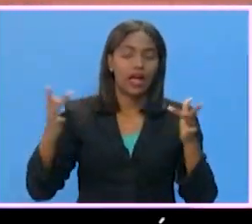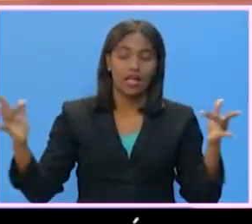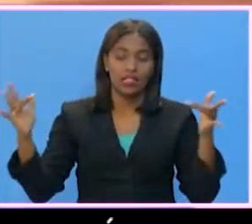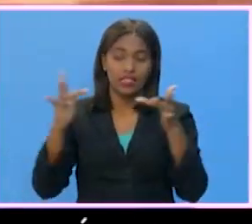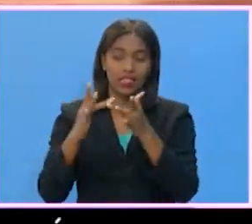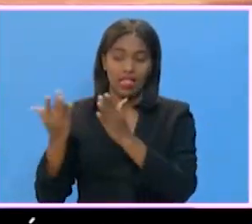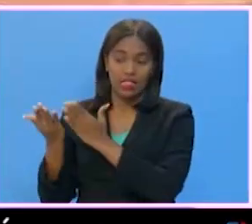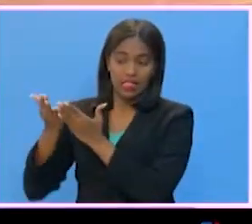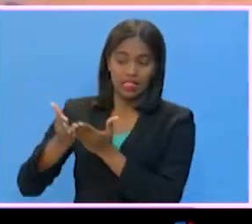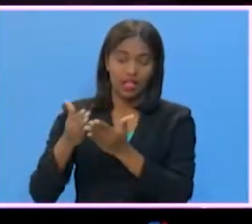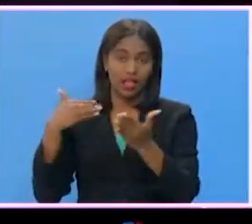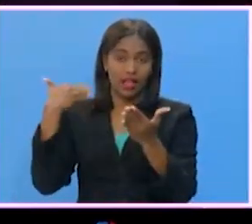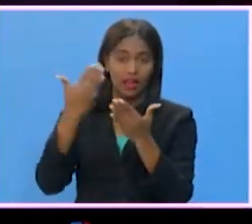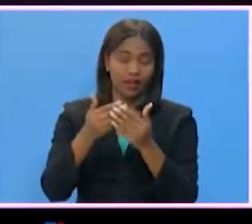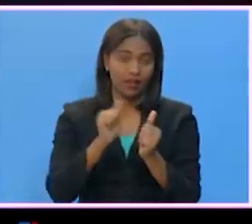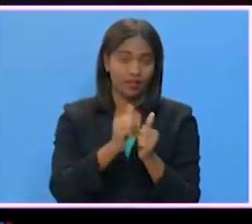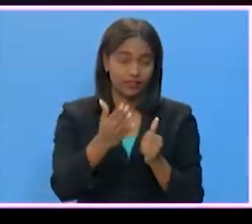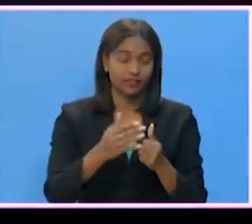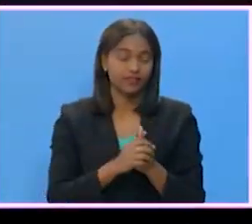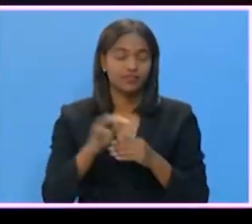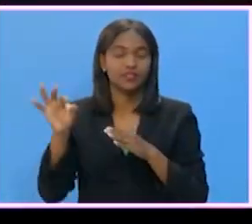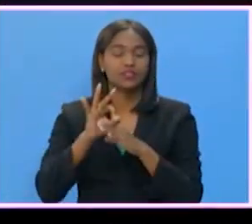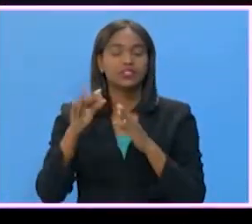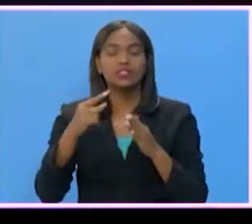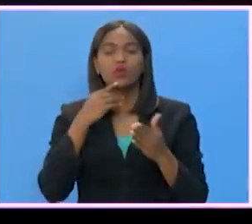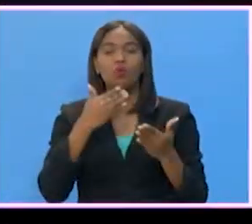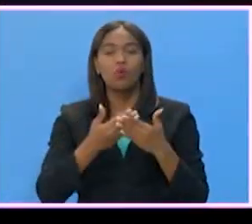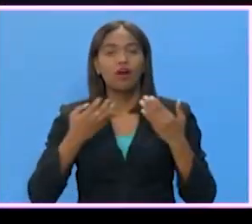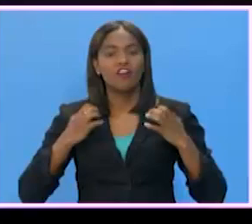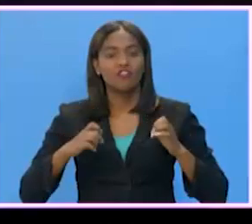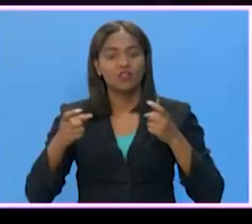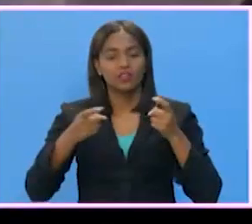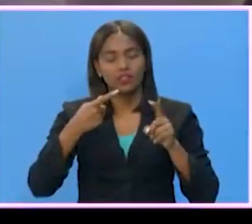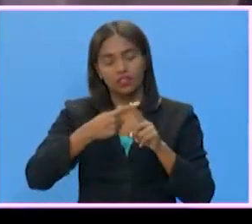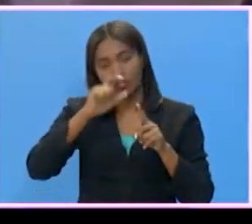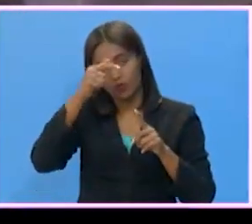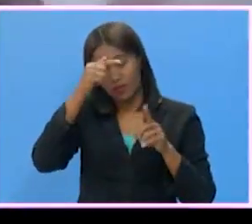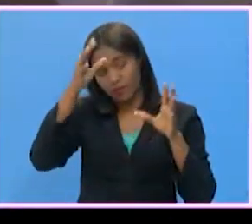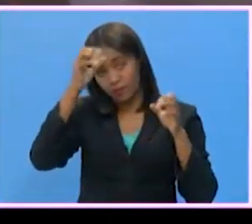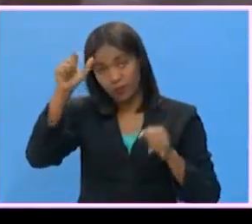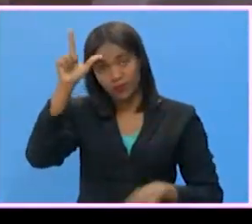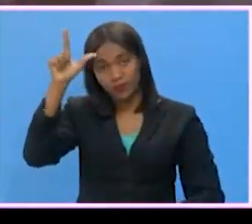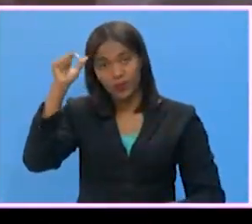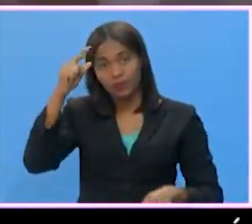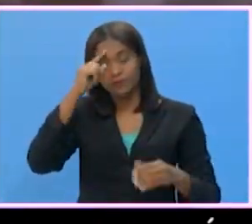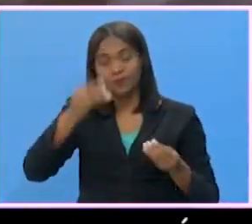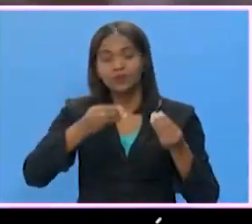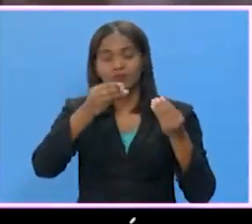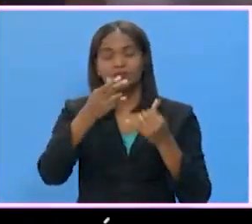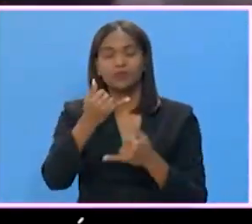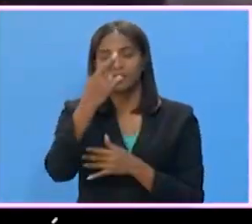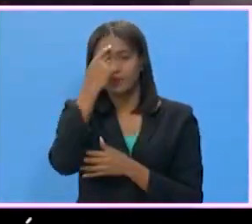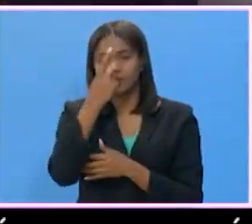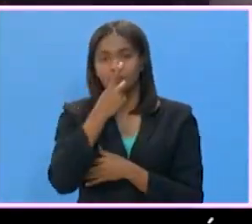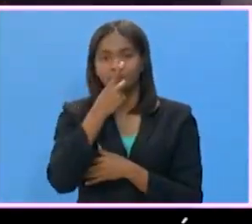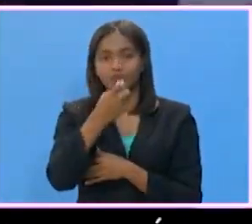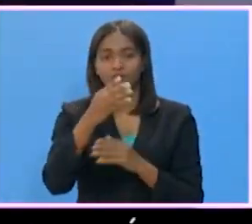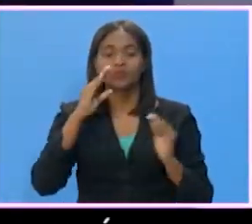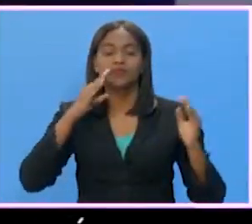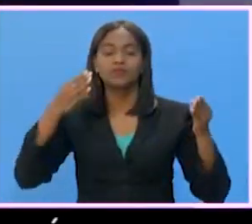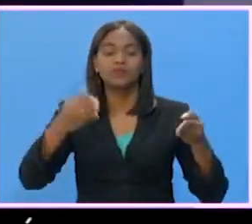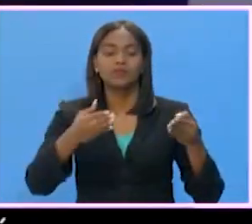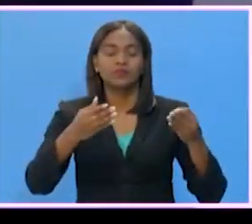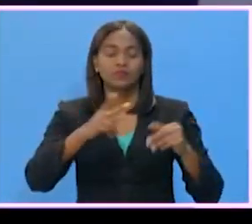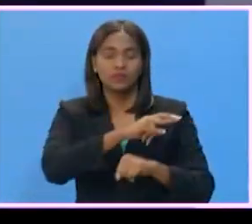marítima que tiene ese hub? La empresaria valoró los esfuerzos de la gestión de gobierno de Abinader para posicionar a la República Dominicana como hub